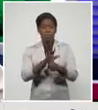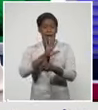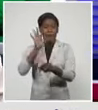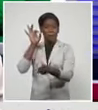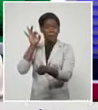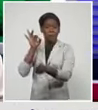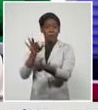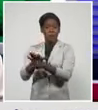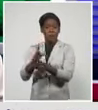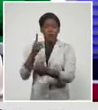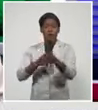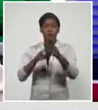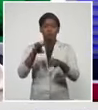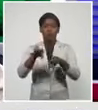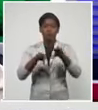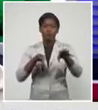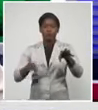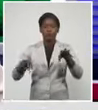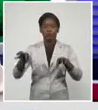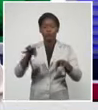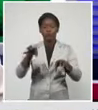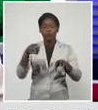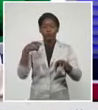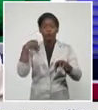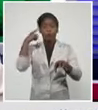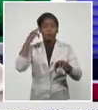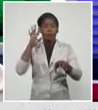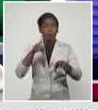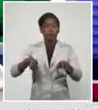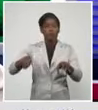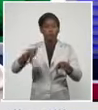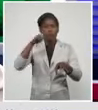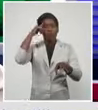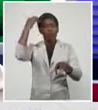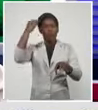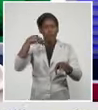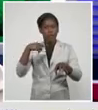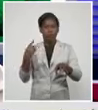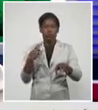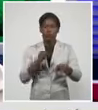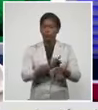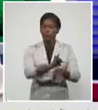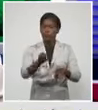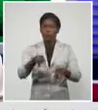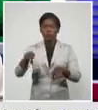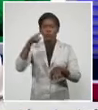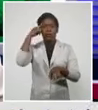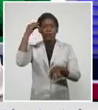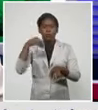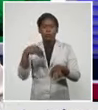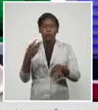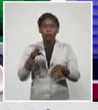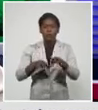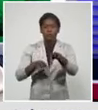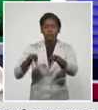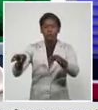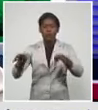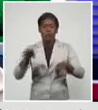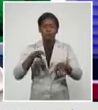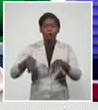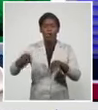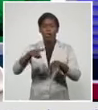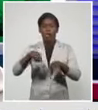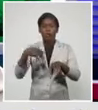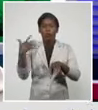analizando, que nuestra población lo conoce, se ha ido dando información, y que de todas formas los porcientos que